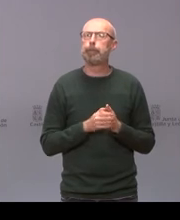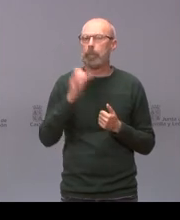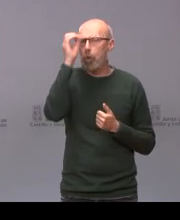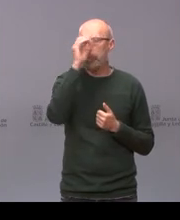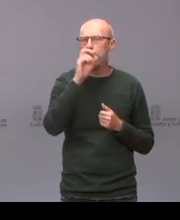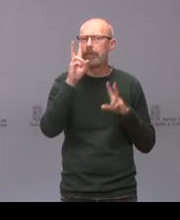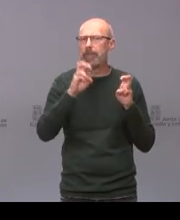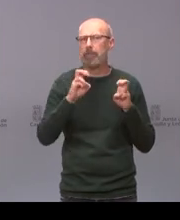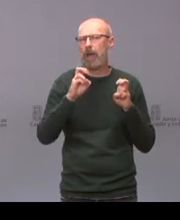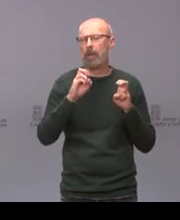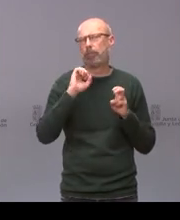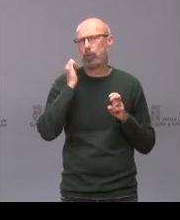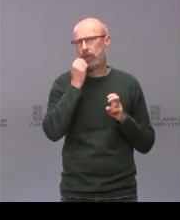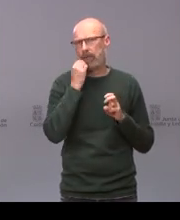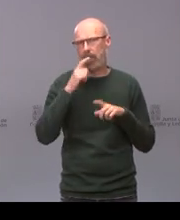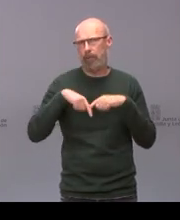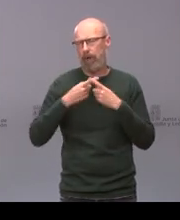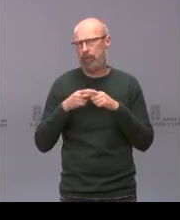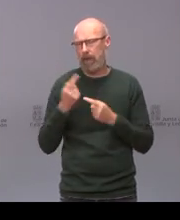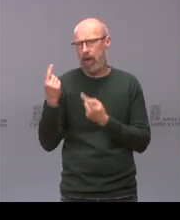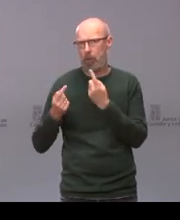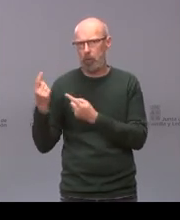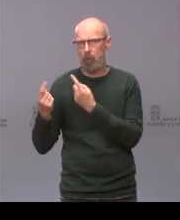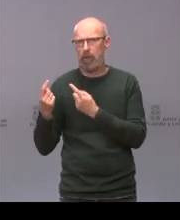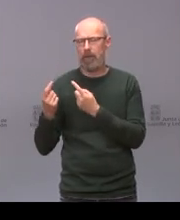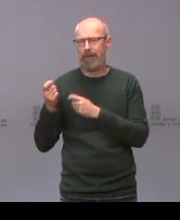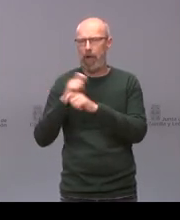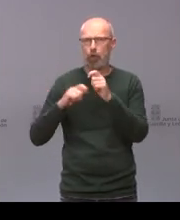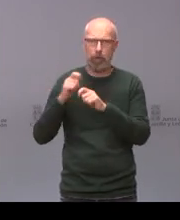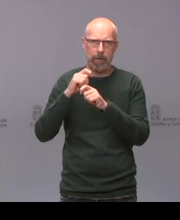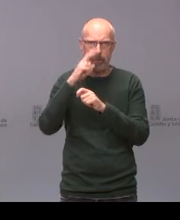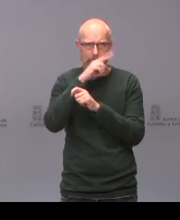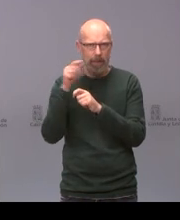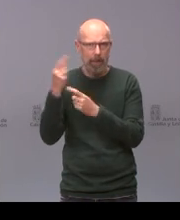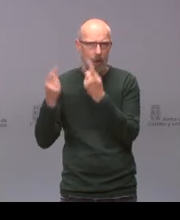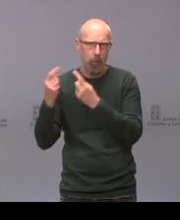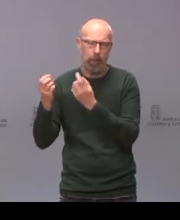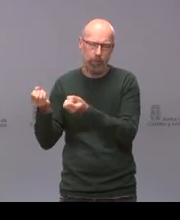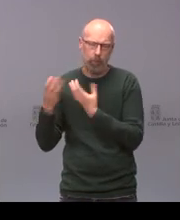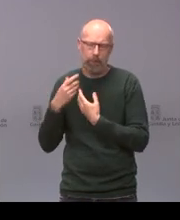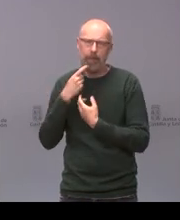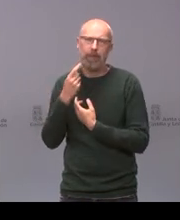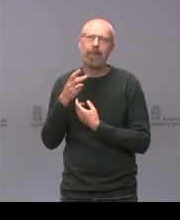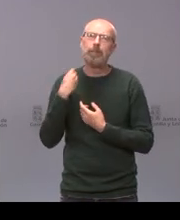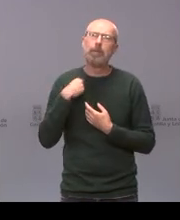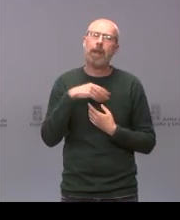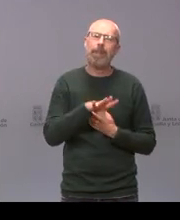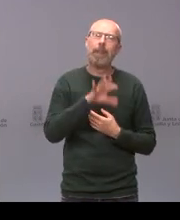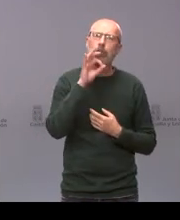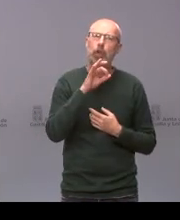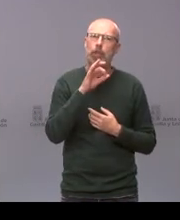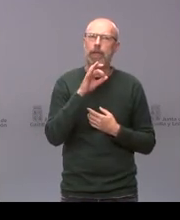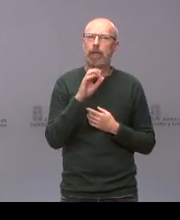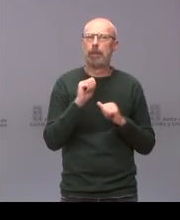de algunas familias transmitidas, por lo menos a través de AMPAs y FELAMPAs, sobre la decisión de retomar el